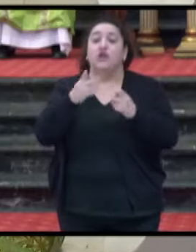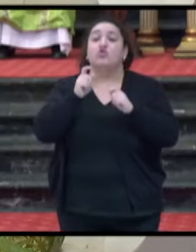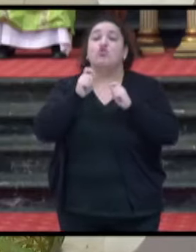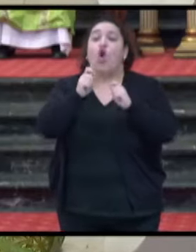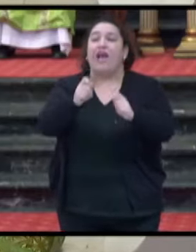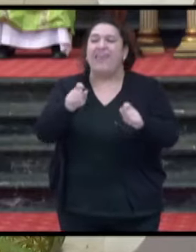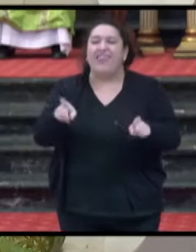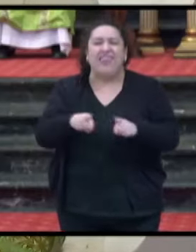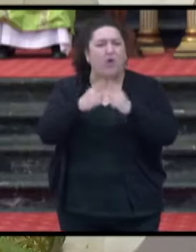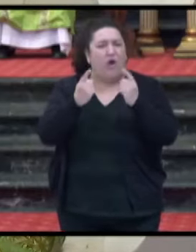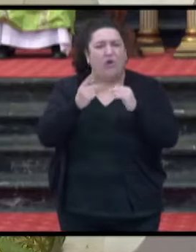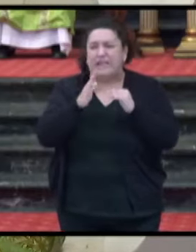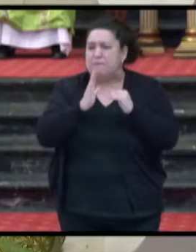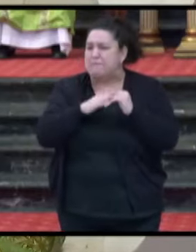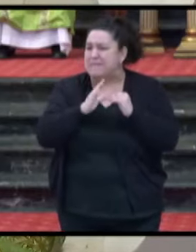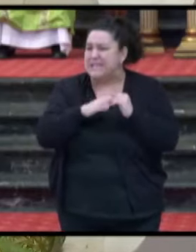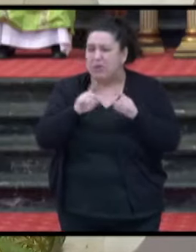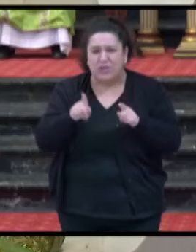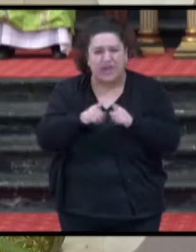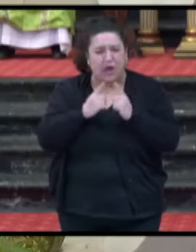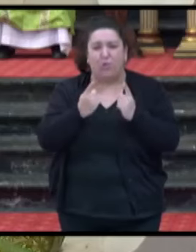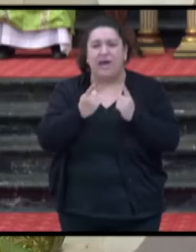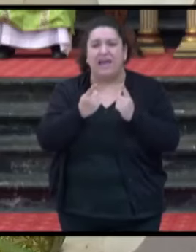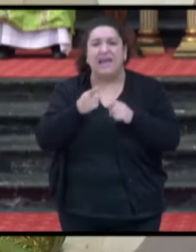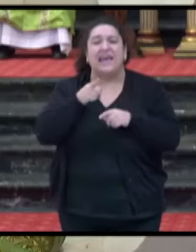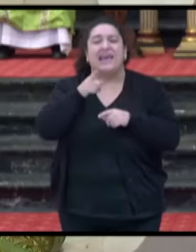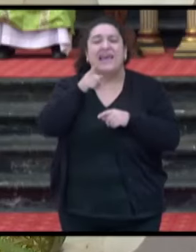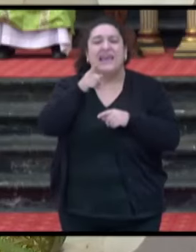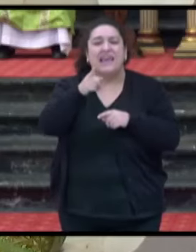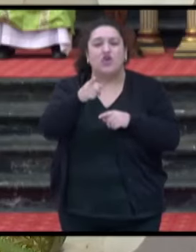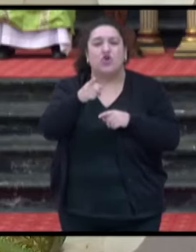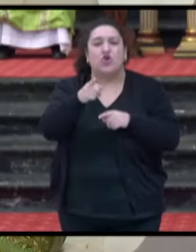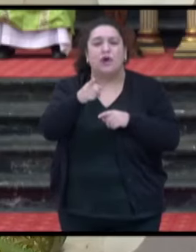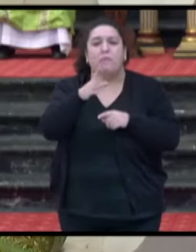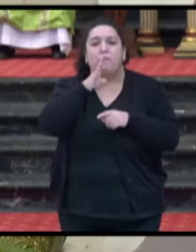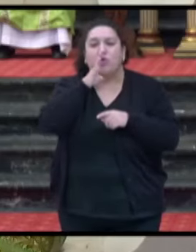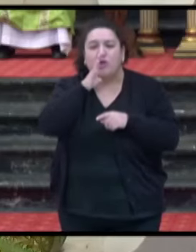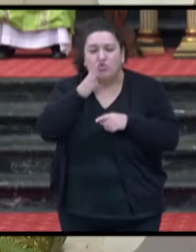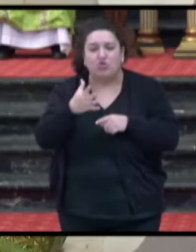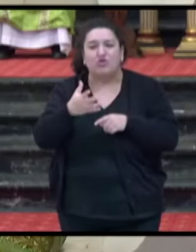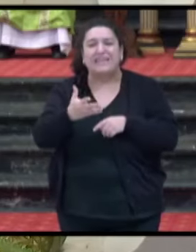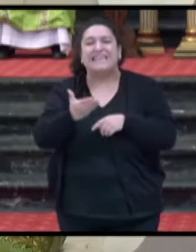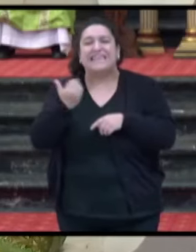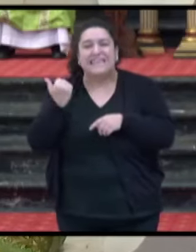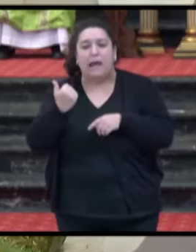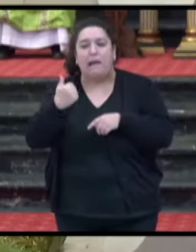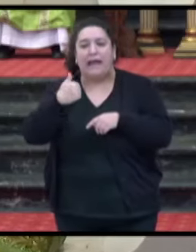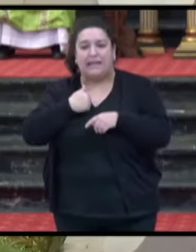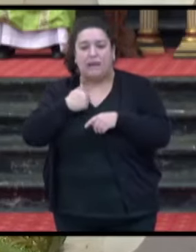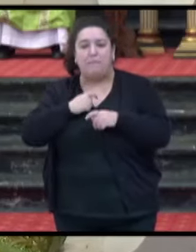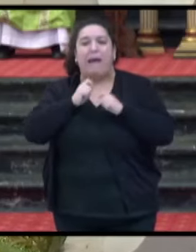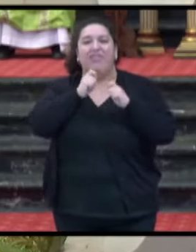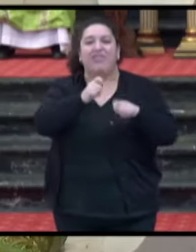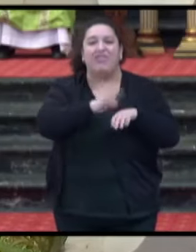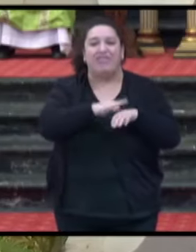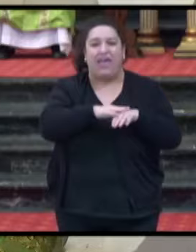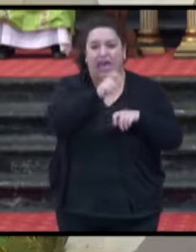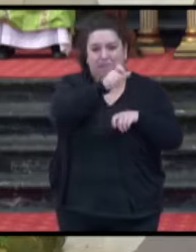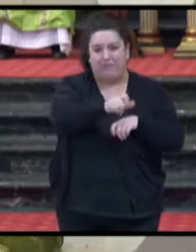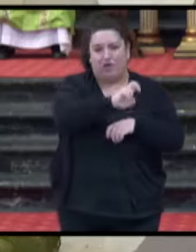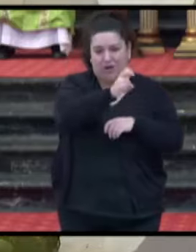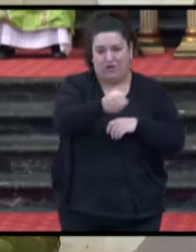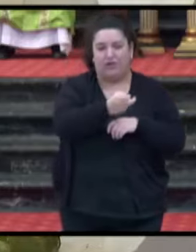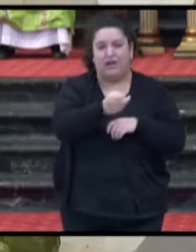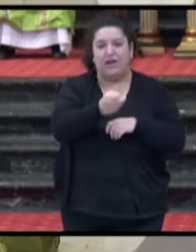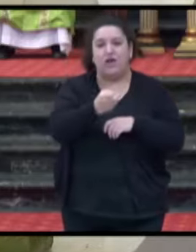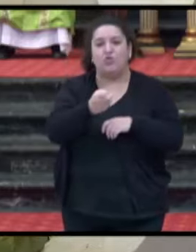aunque sea mínimo sea de tu ayuno de que tú mismo te has privado